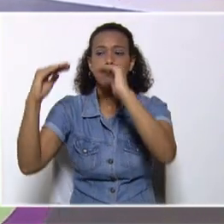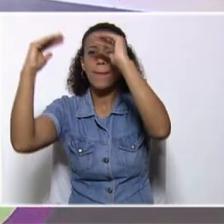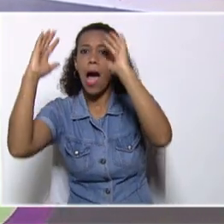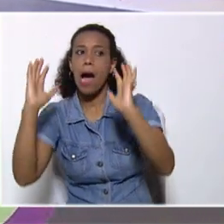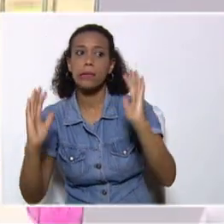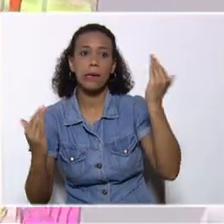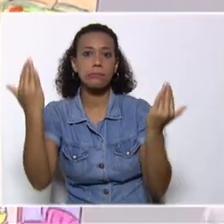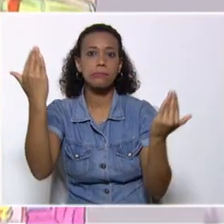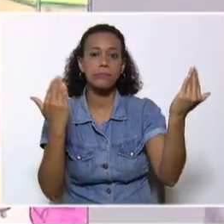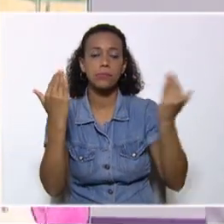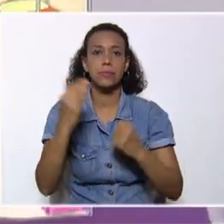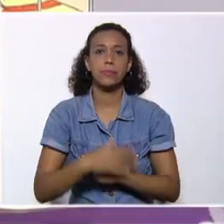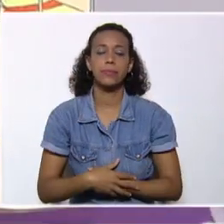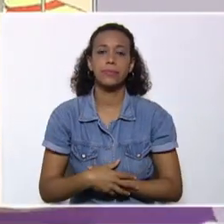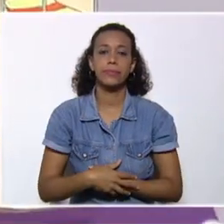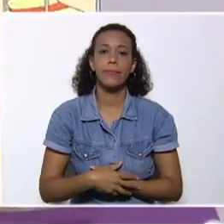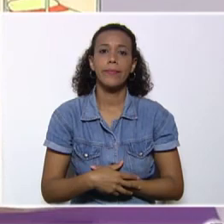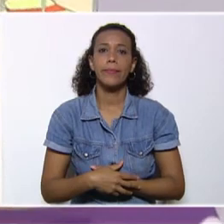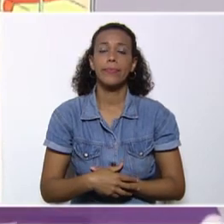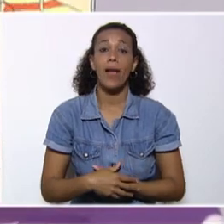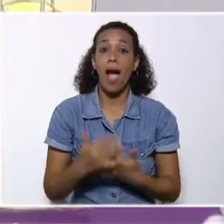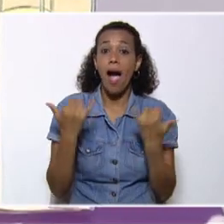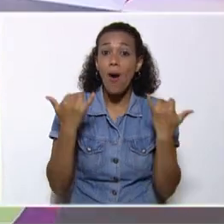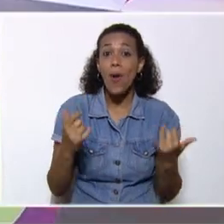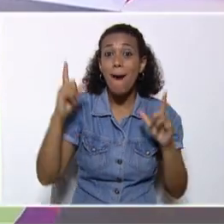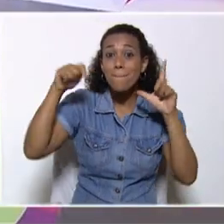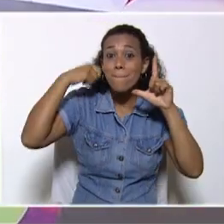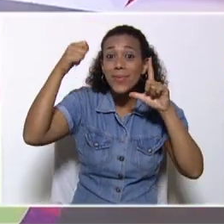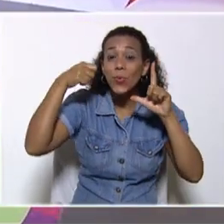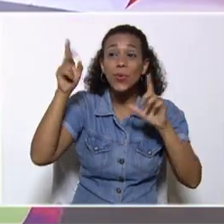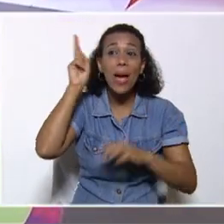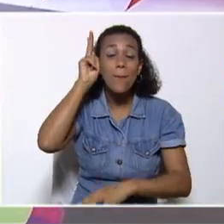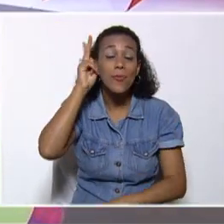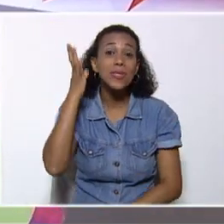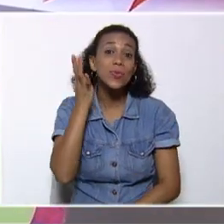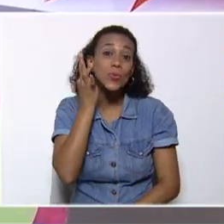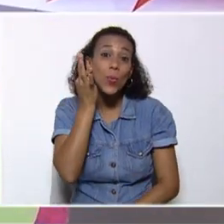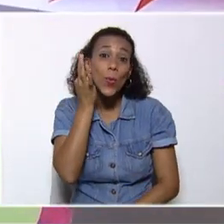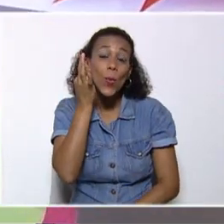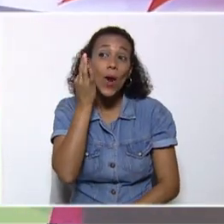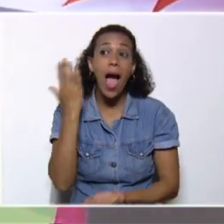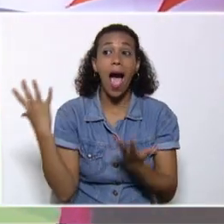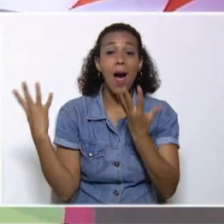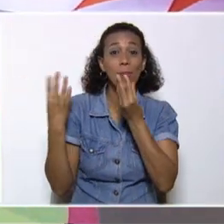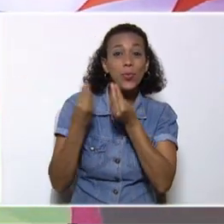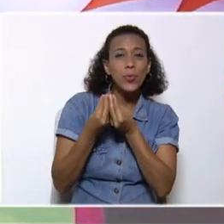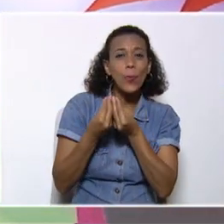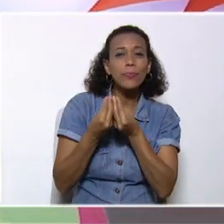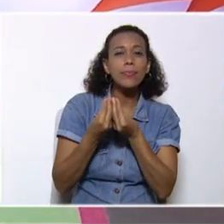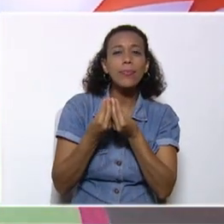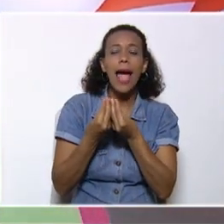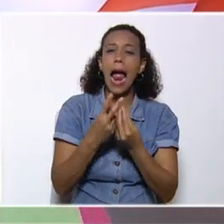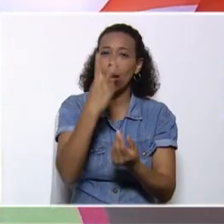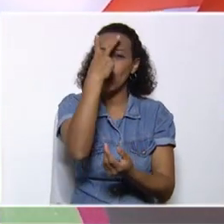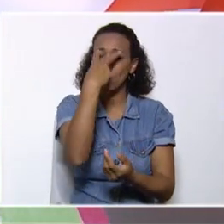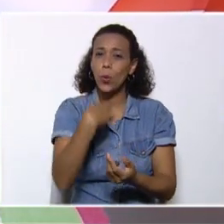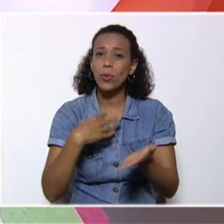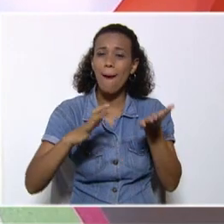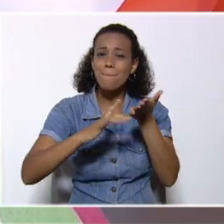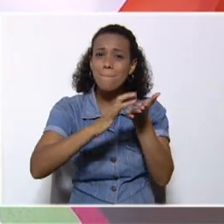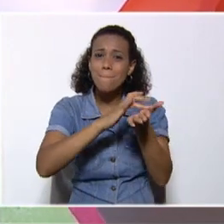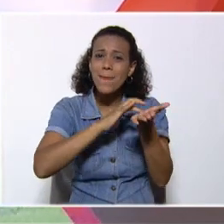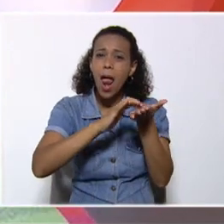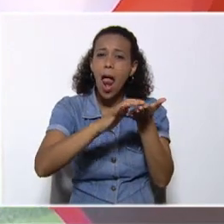personas. Para esto entonces vamos a ver también un video de la profesora que hoy nos va a enseñar lo que es la parte de